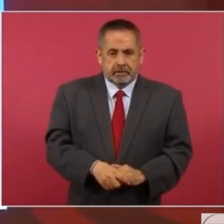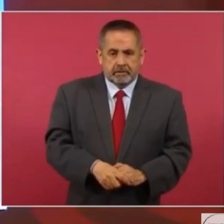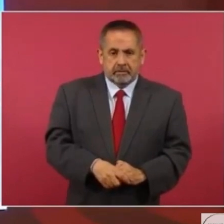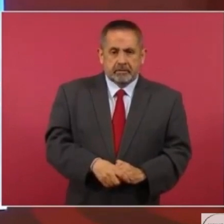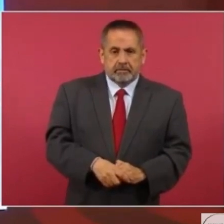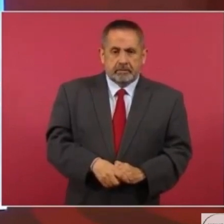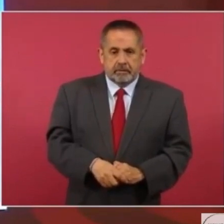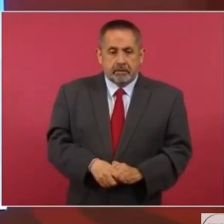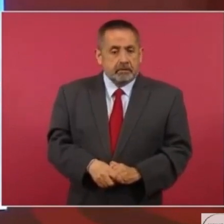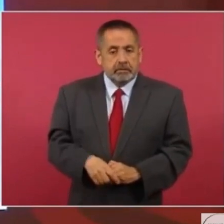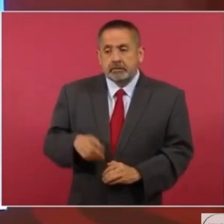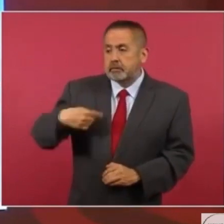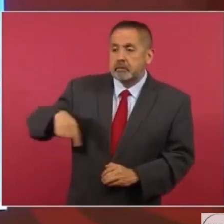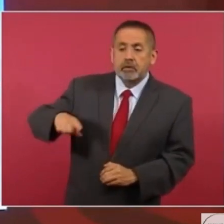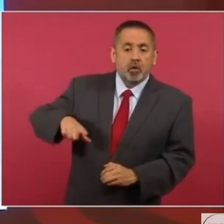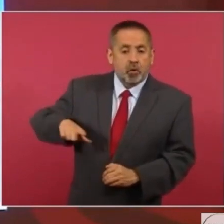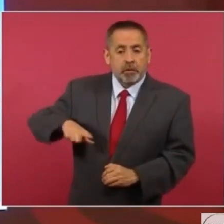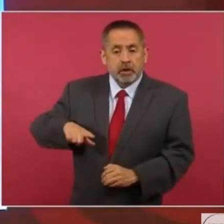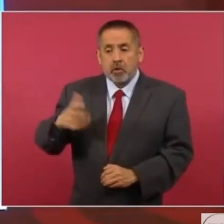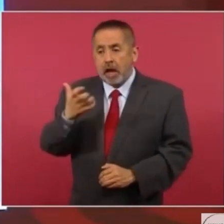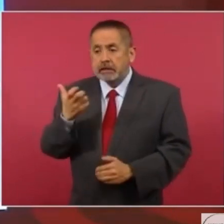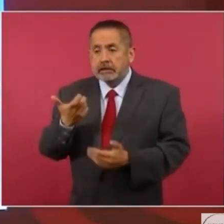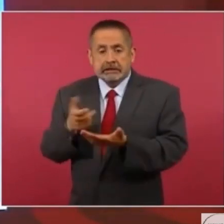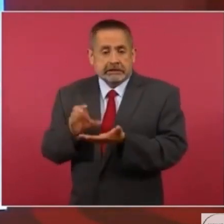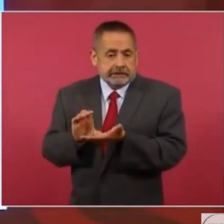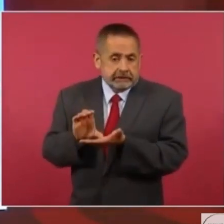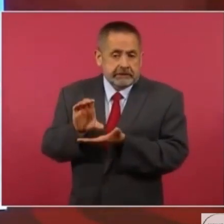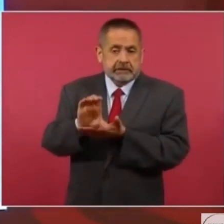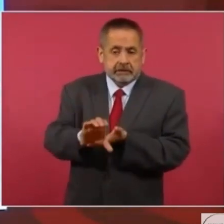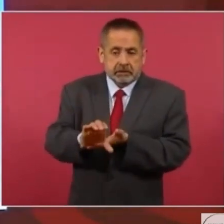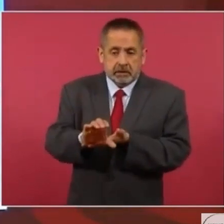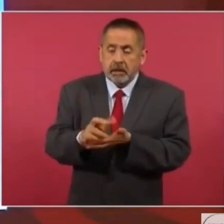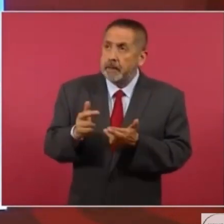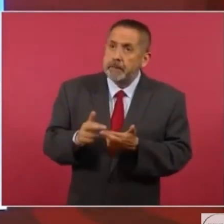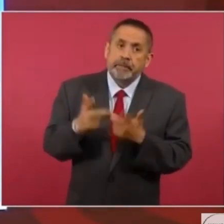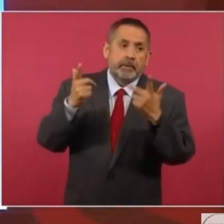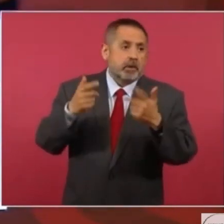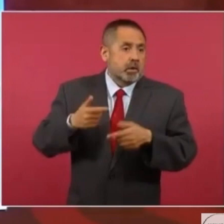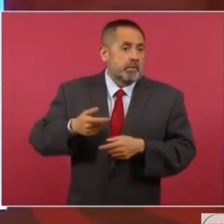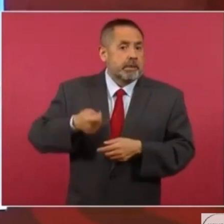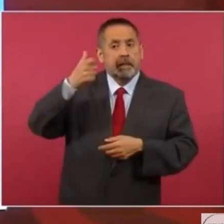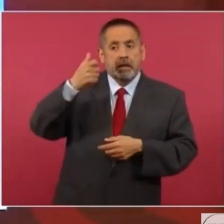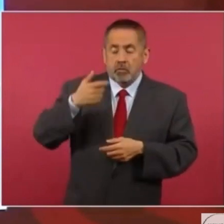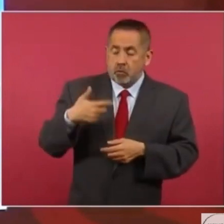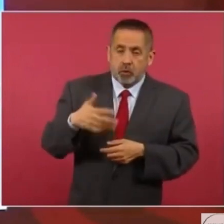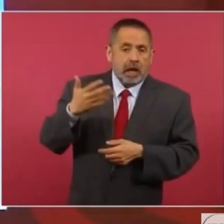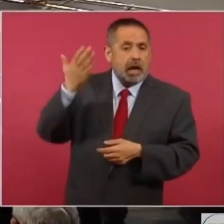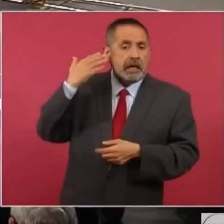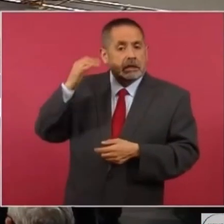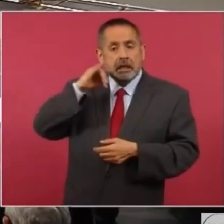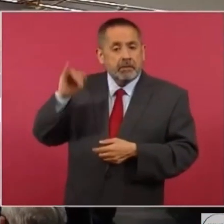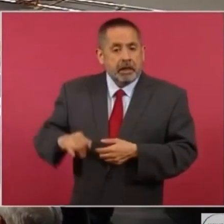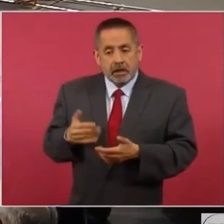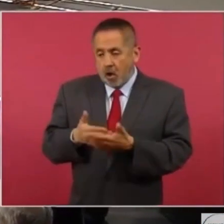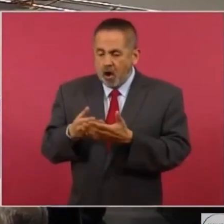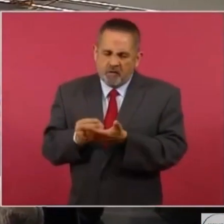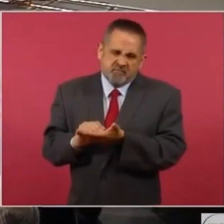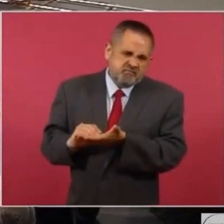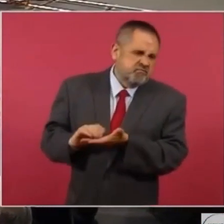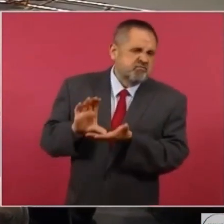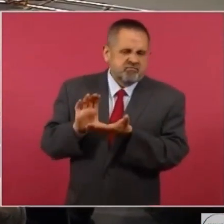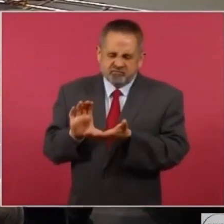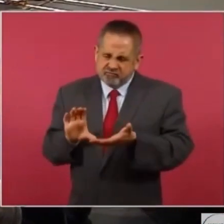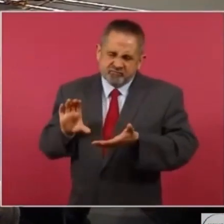En inversión pública este año es récord. Nunca se habían